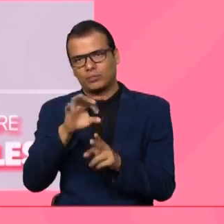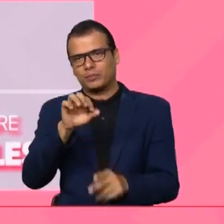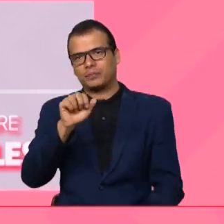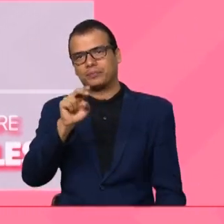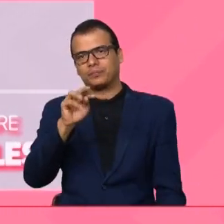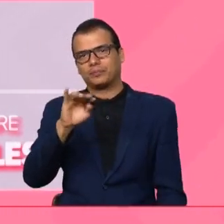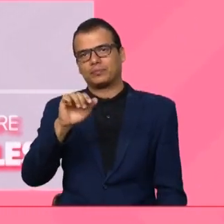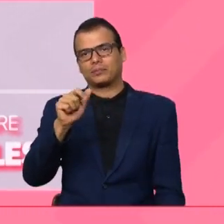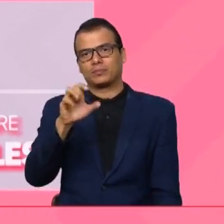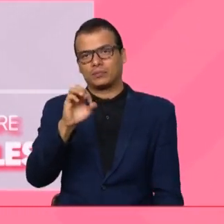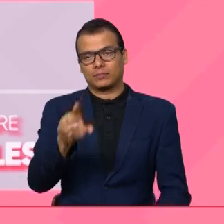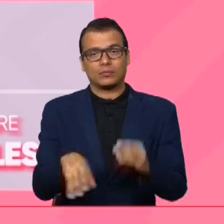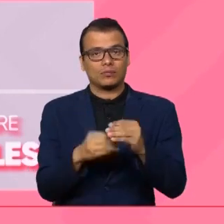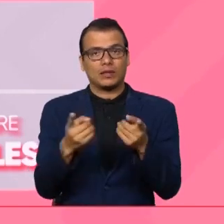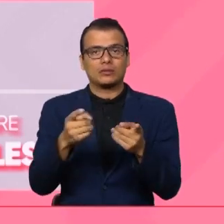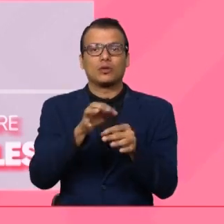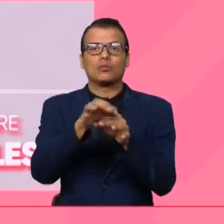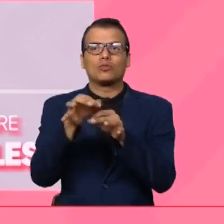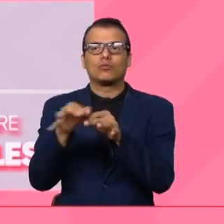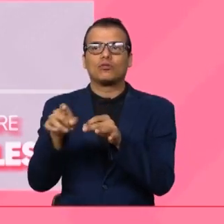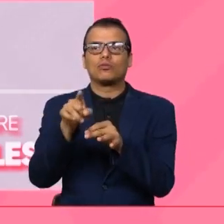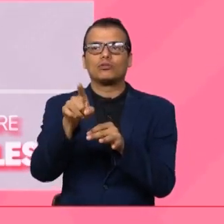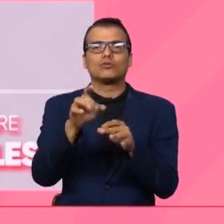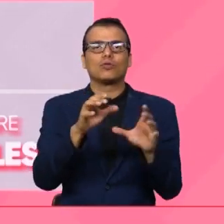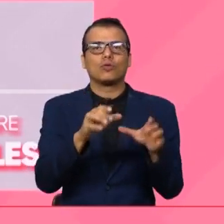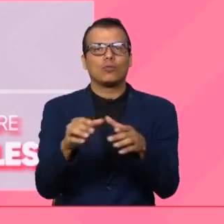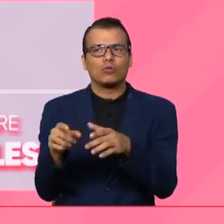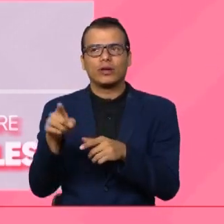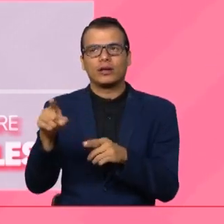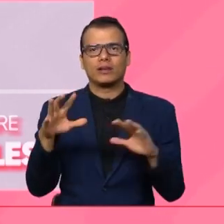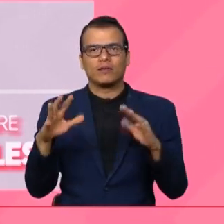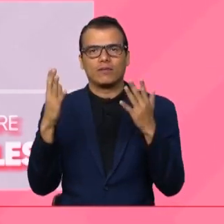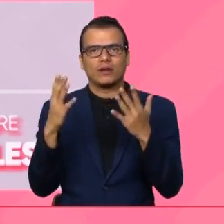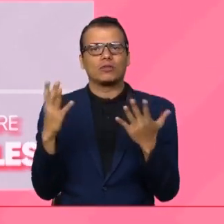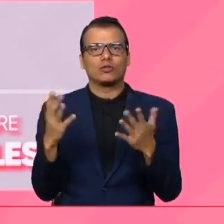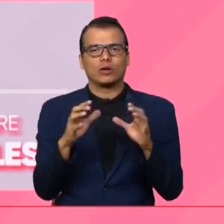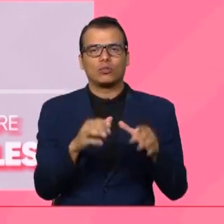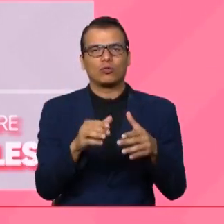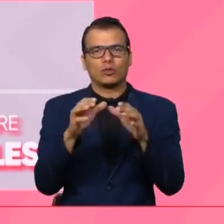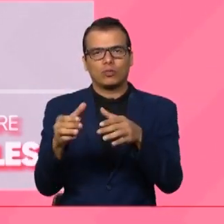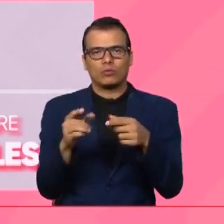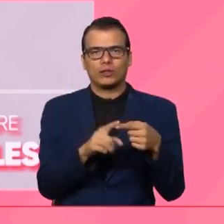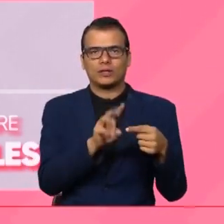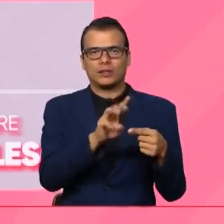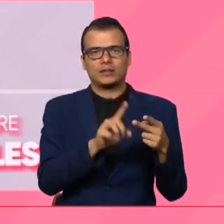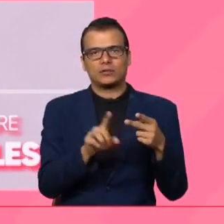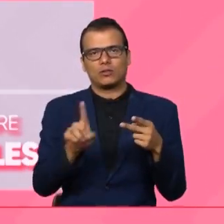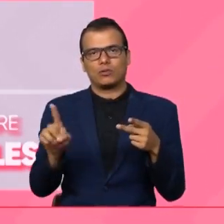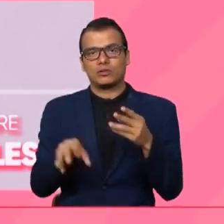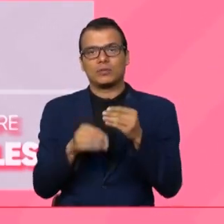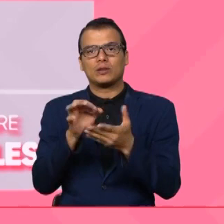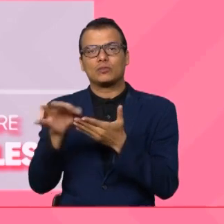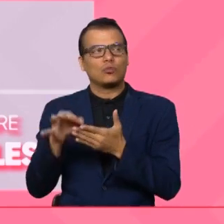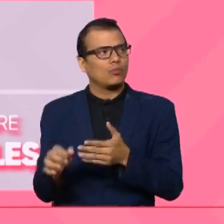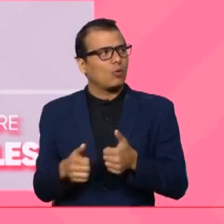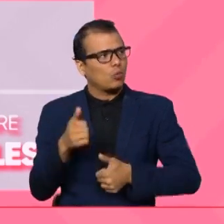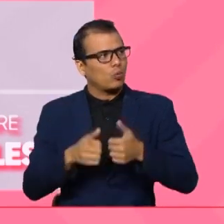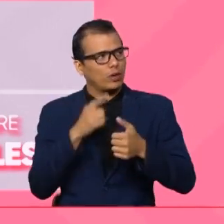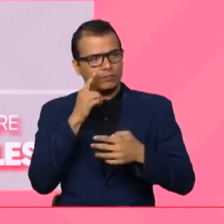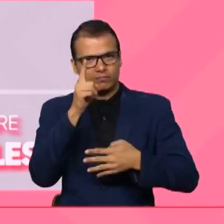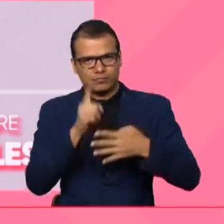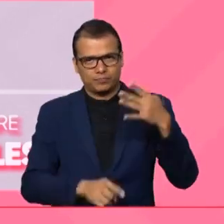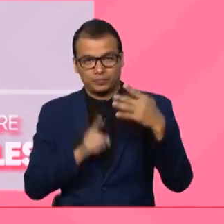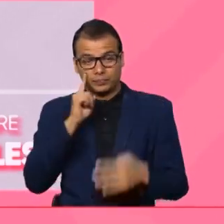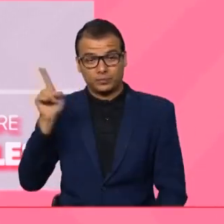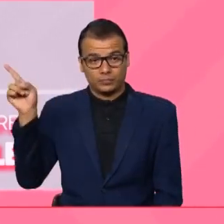feria comunera llega hoy a las comunas 3 y 11 y la rural a los corregimientos de Pichindé, La Paz, La Leonera y El